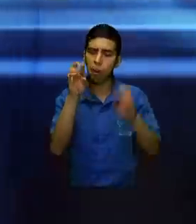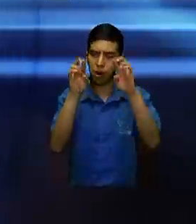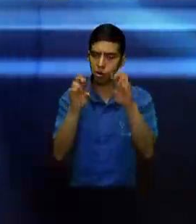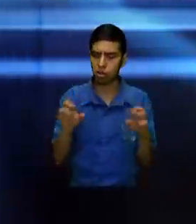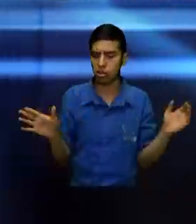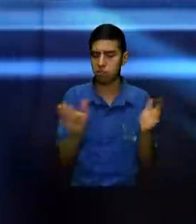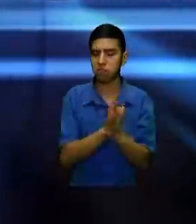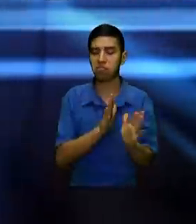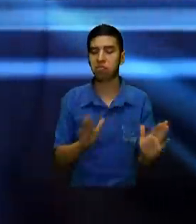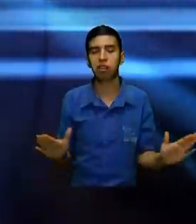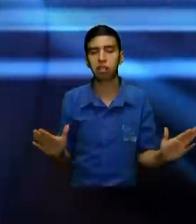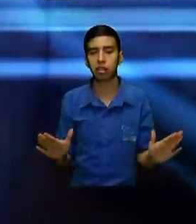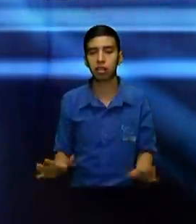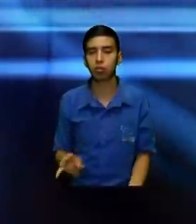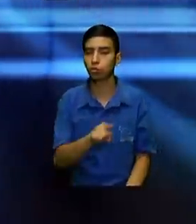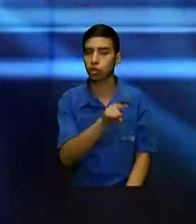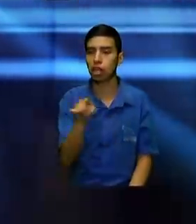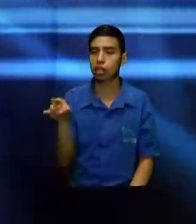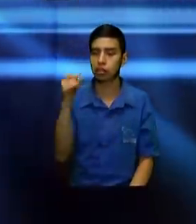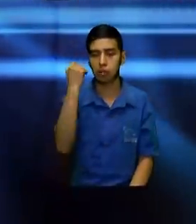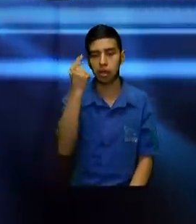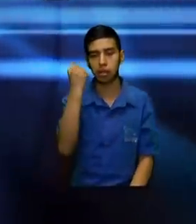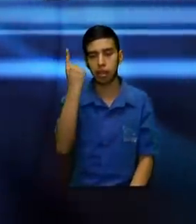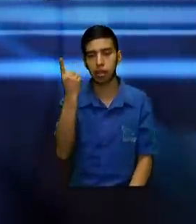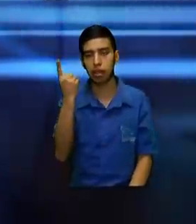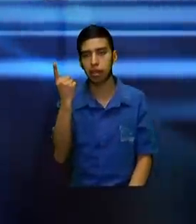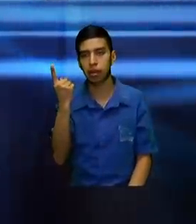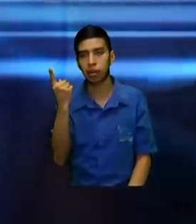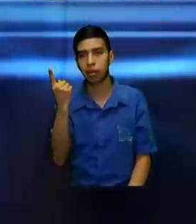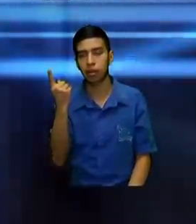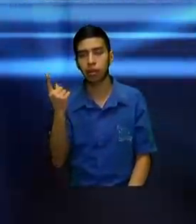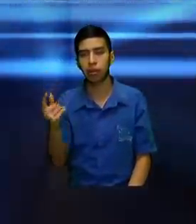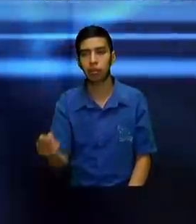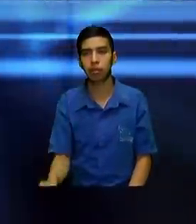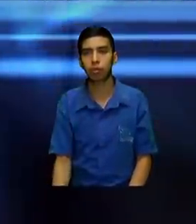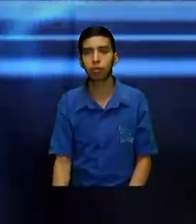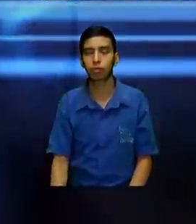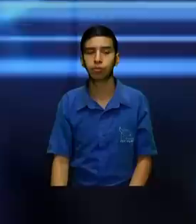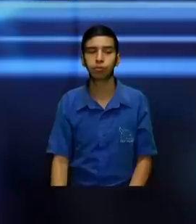¿Cómo iba a ir? No sé si me va a entender. Pablo, ya con los que se comieron,